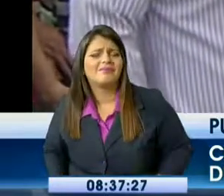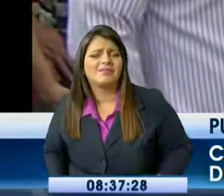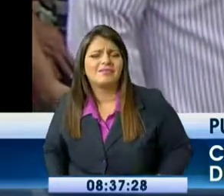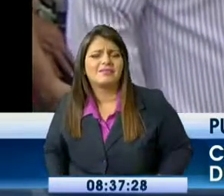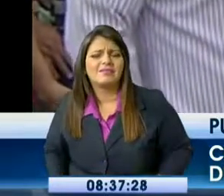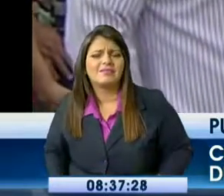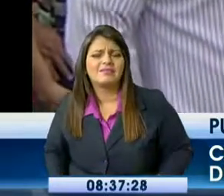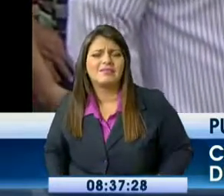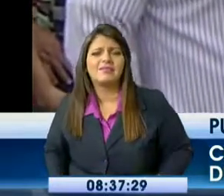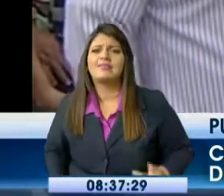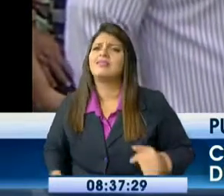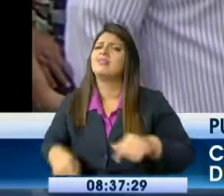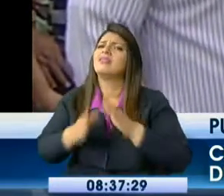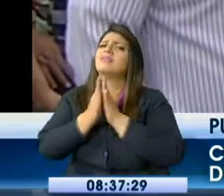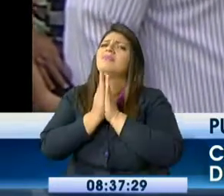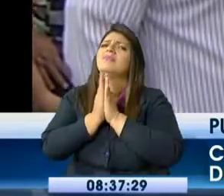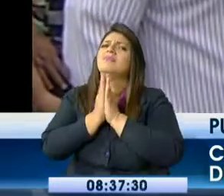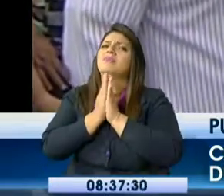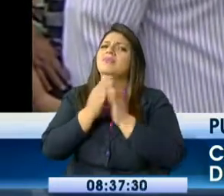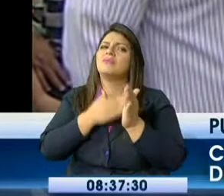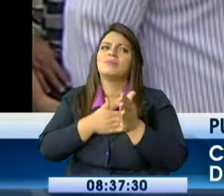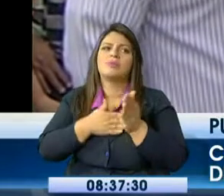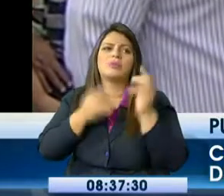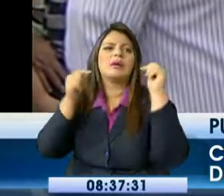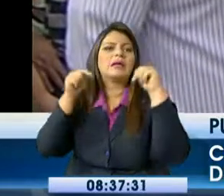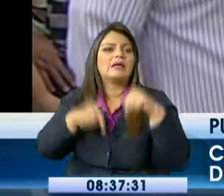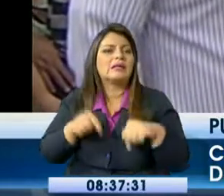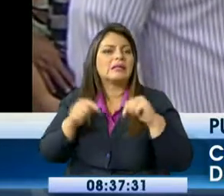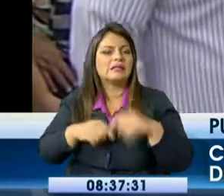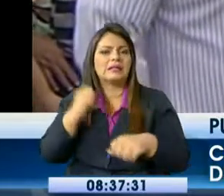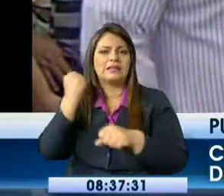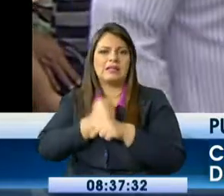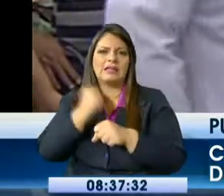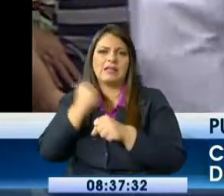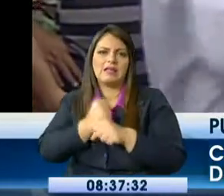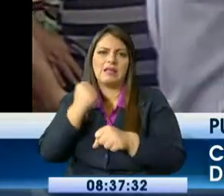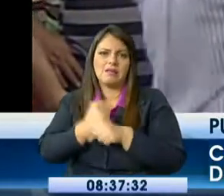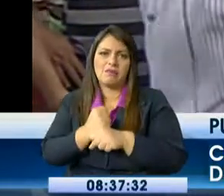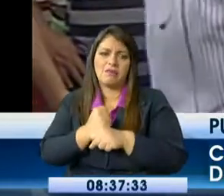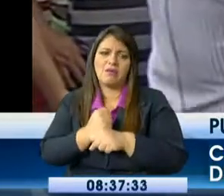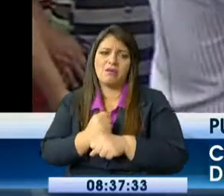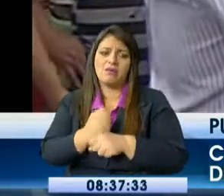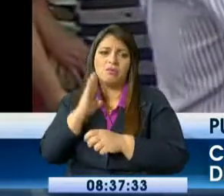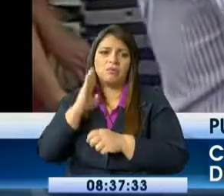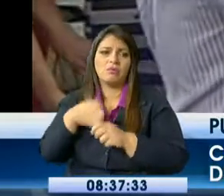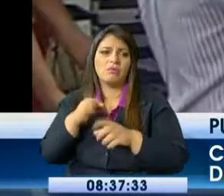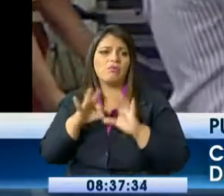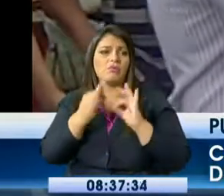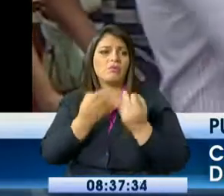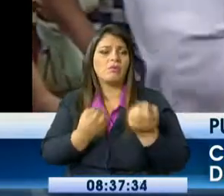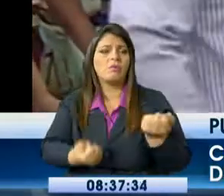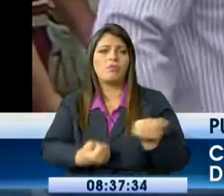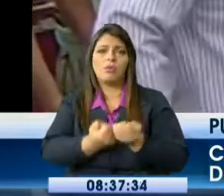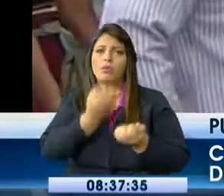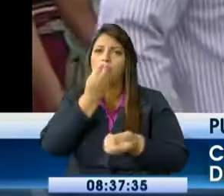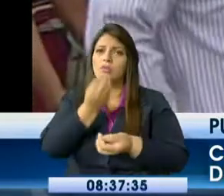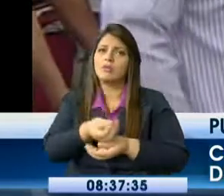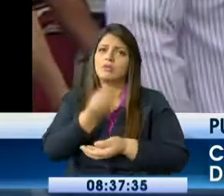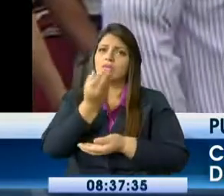entrada y posibilidad que tenemos aquí nosotros para sustentar nuestros hogares. Señor, ¿hasta enero entonces tendría que quedarse ese puente allí?